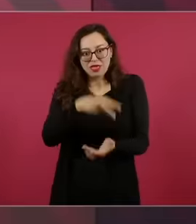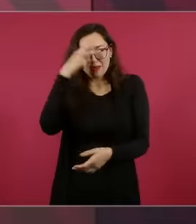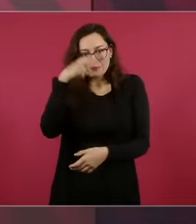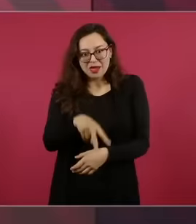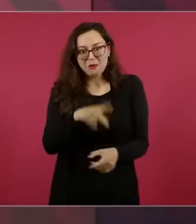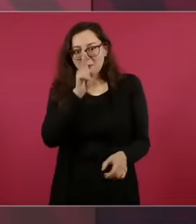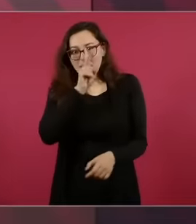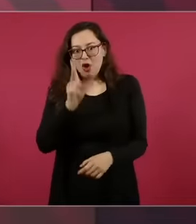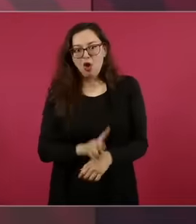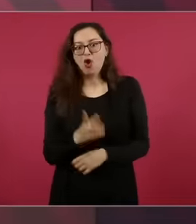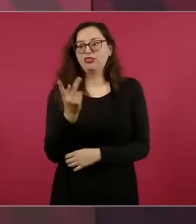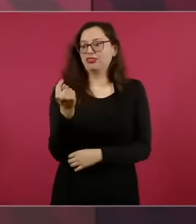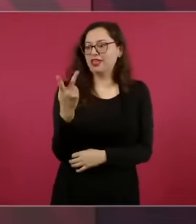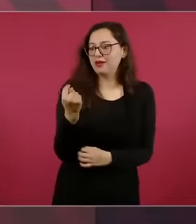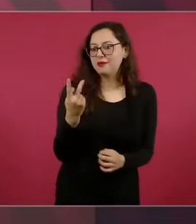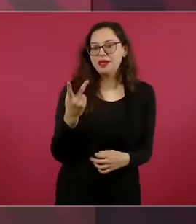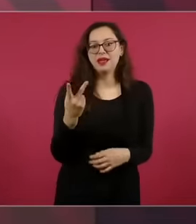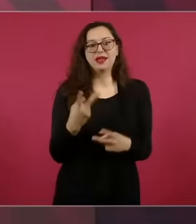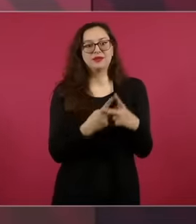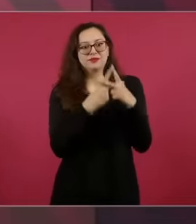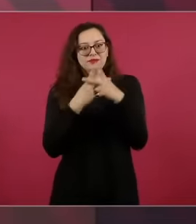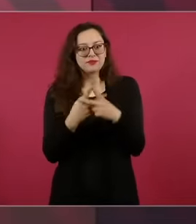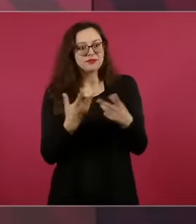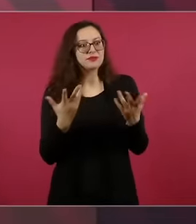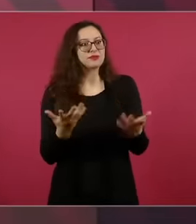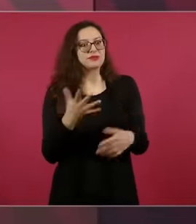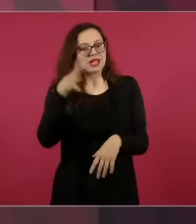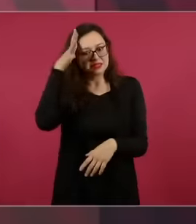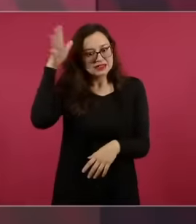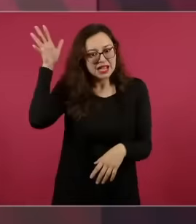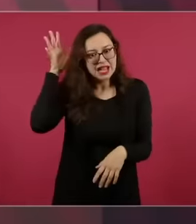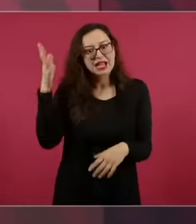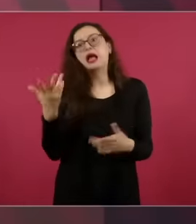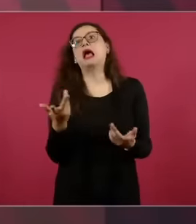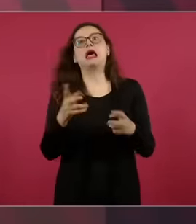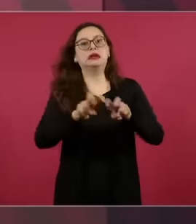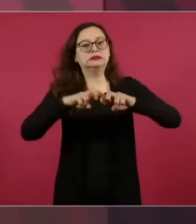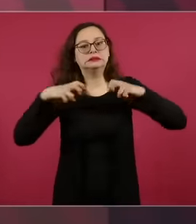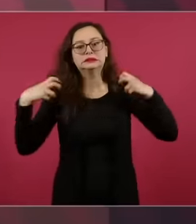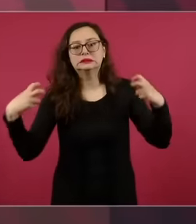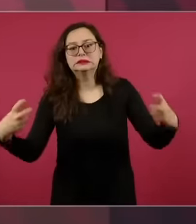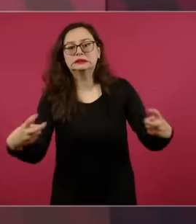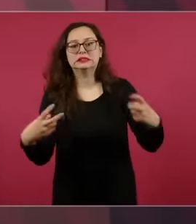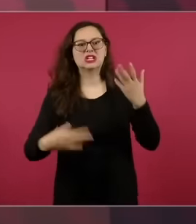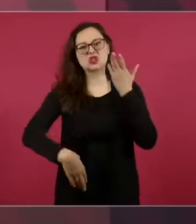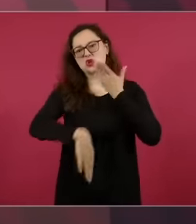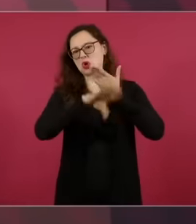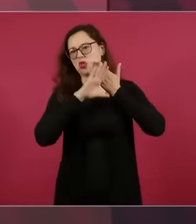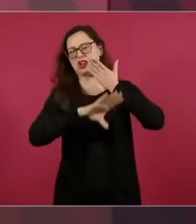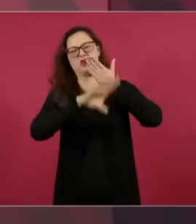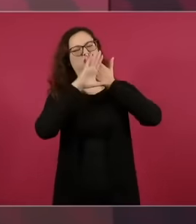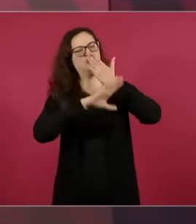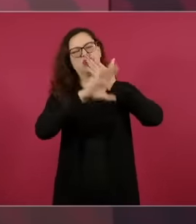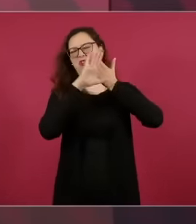Televisión, todos los programas de análisis, de opinión, en contra.